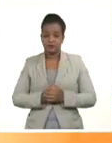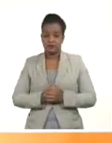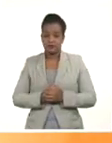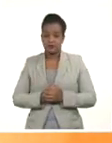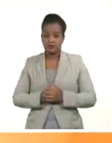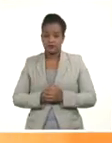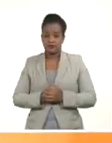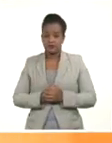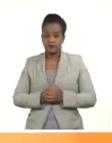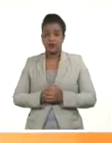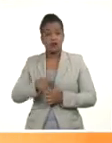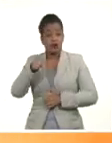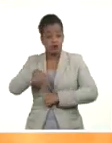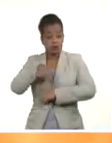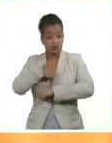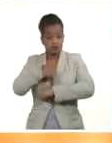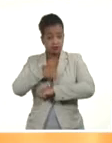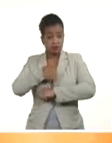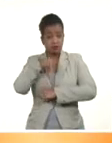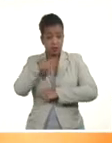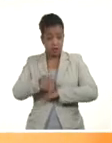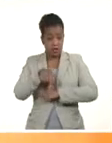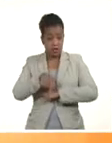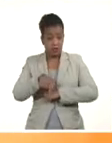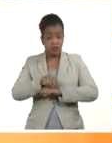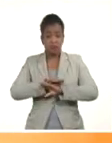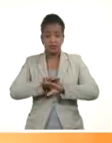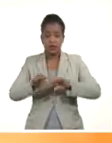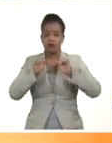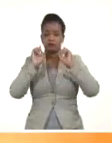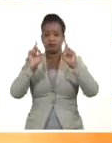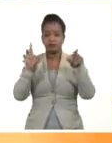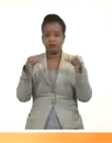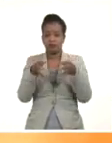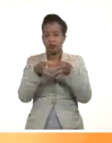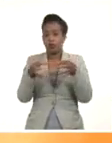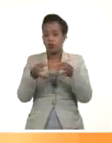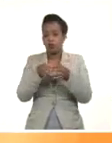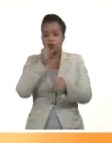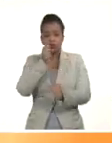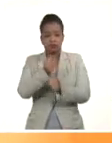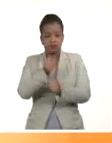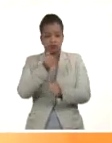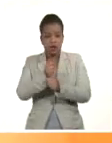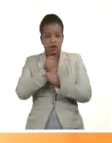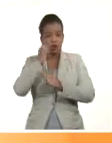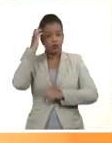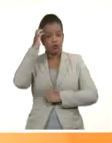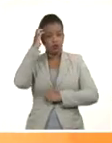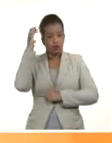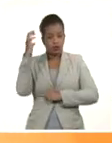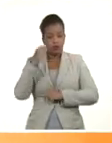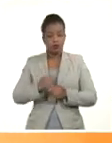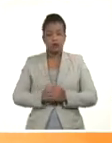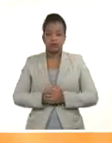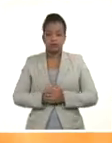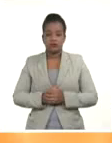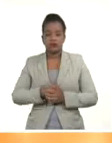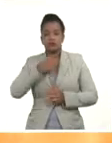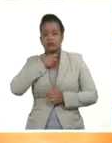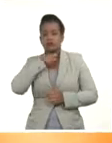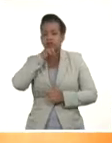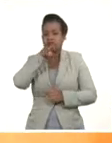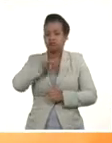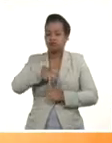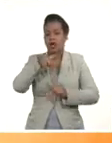tiene lugar aquí en el Palacio de la Revolución la reunión del Grupo Temporal de Trabajo del Gobierno, que evalúa un tema